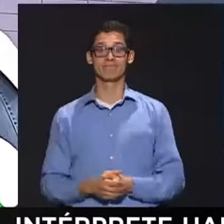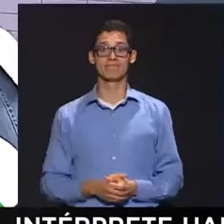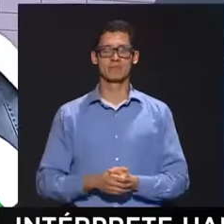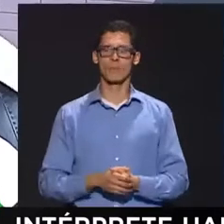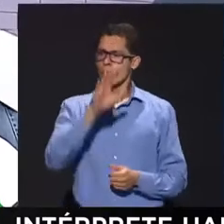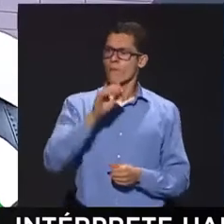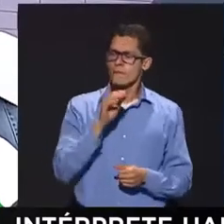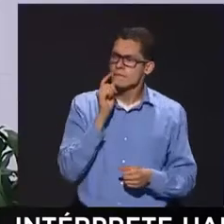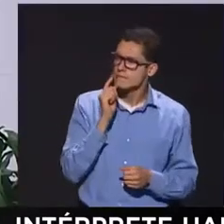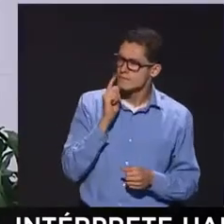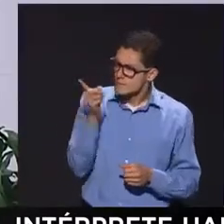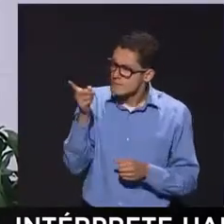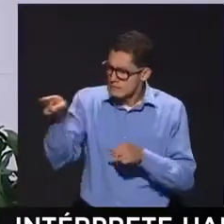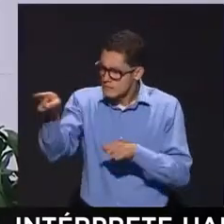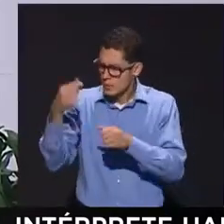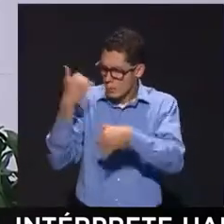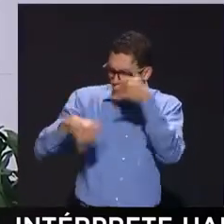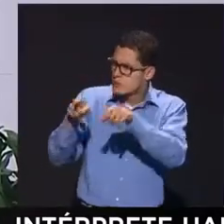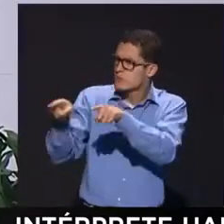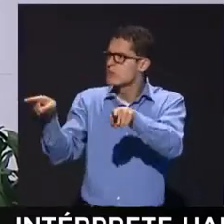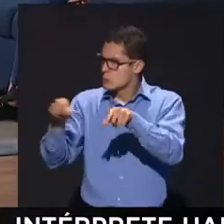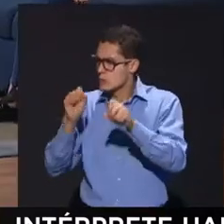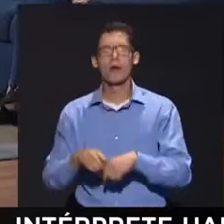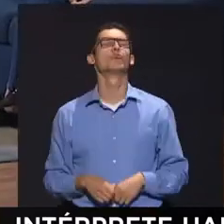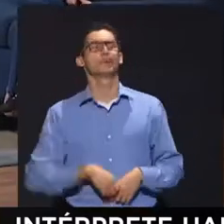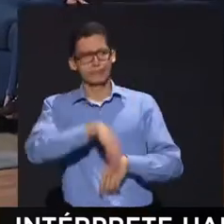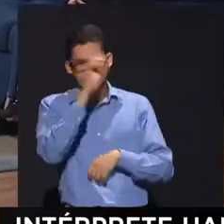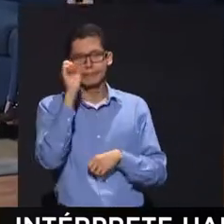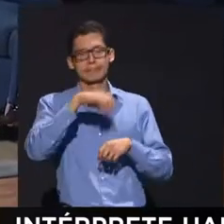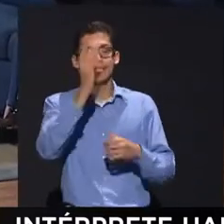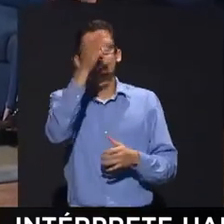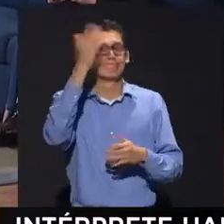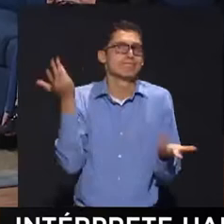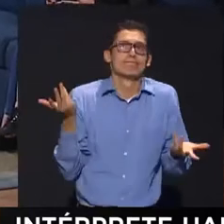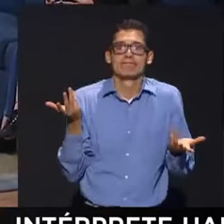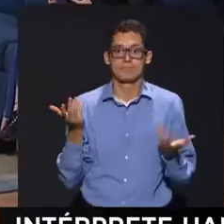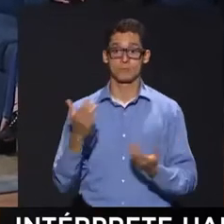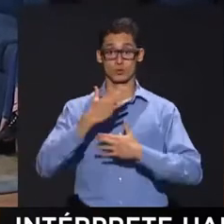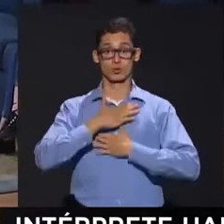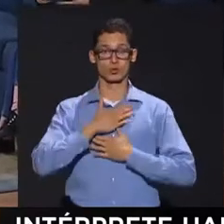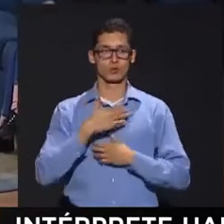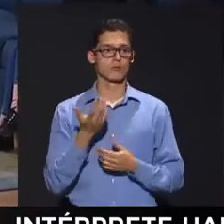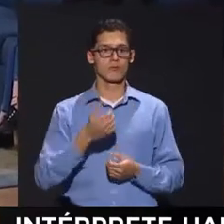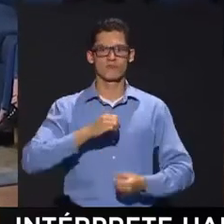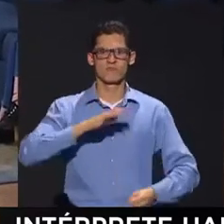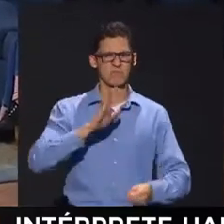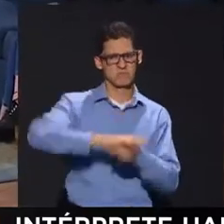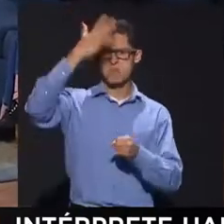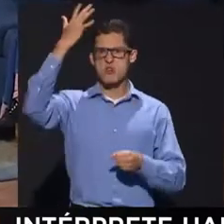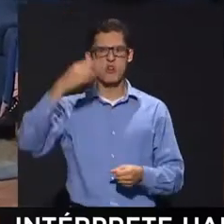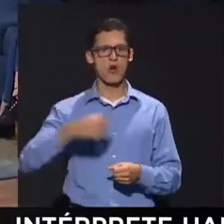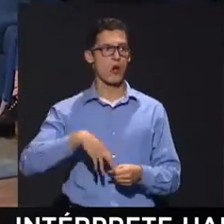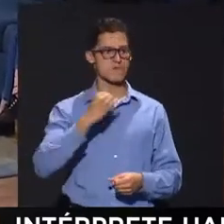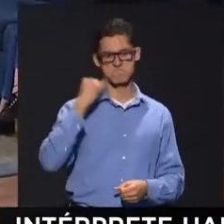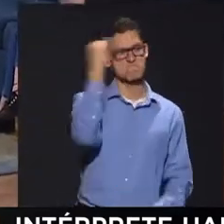bueno, eso. Bueno, también hay otras actividades, por ejemplo, para regular las emociones, que es supremamente importante.